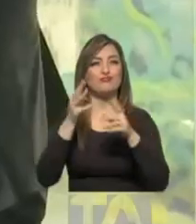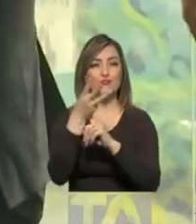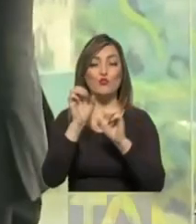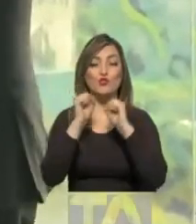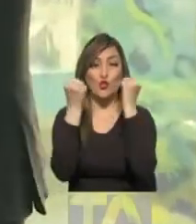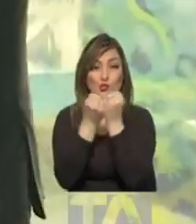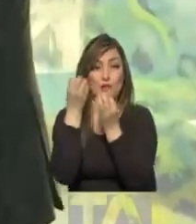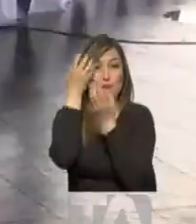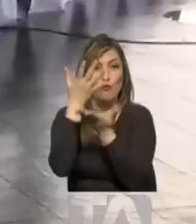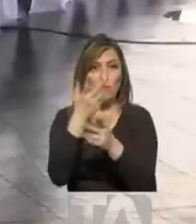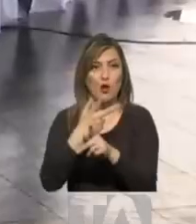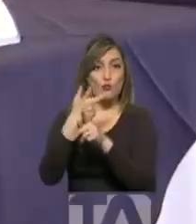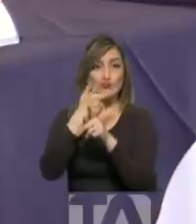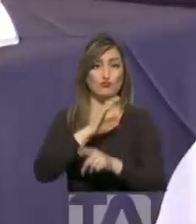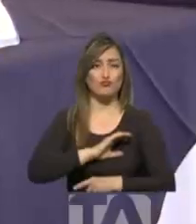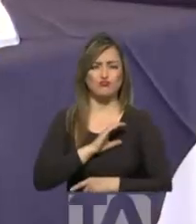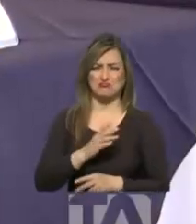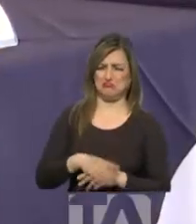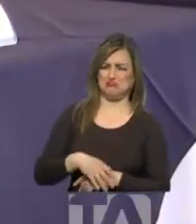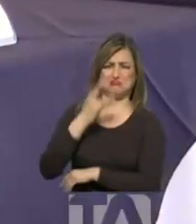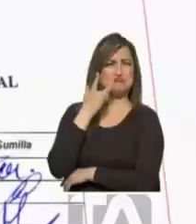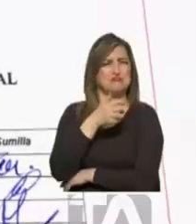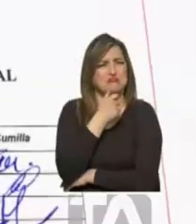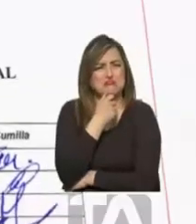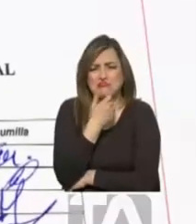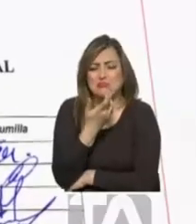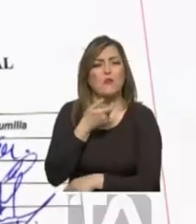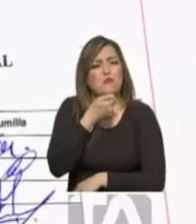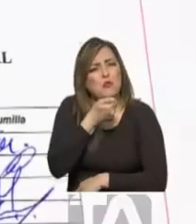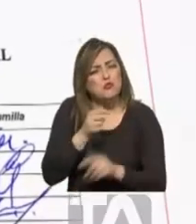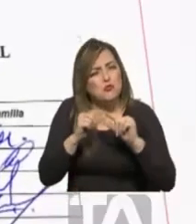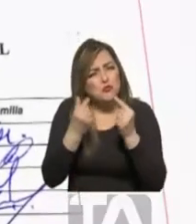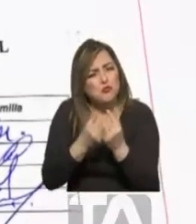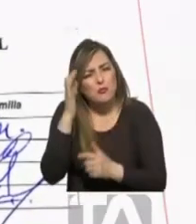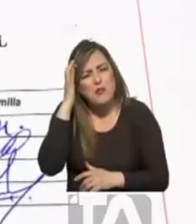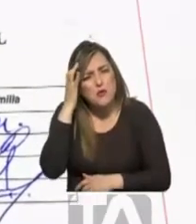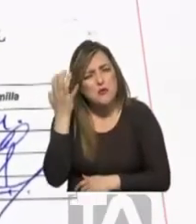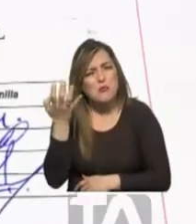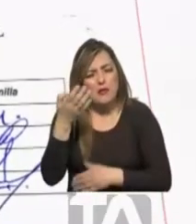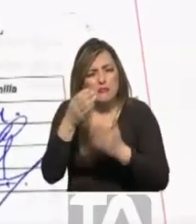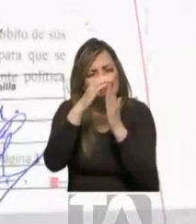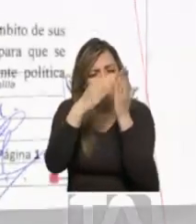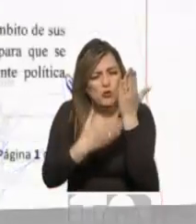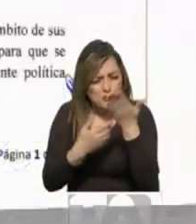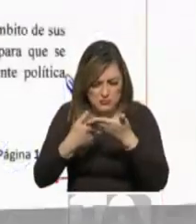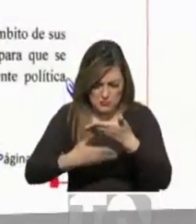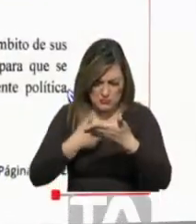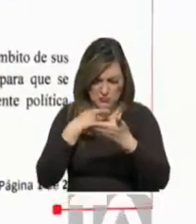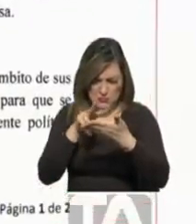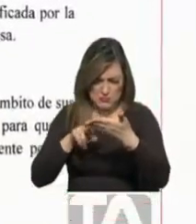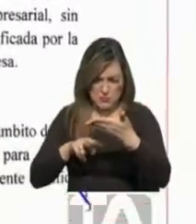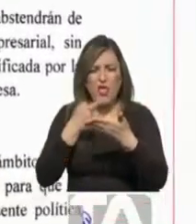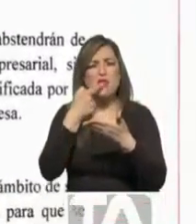sociales, alertó a los concejales y gremios de periodistas que mostraron su preocupación por el contenido del mismo. El